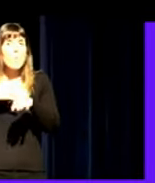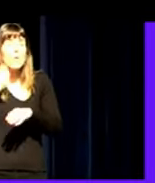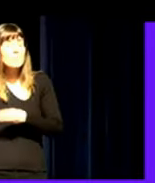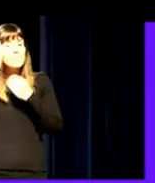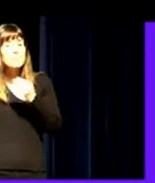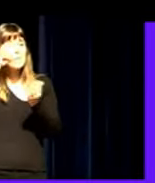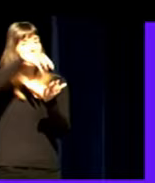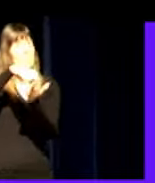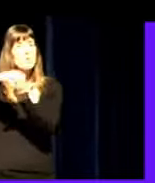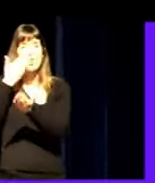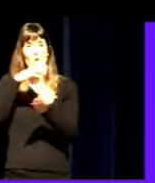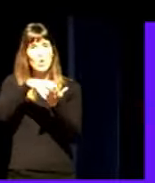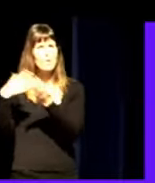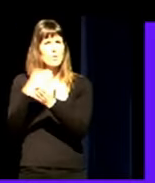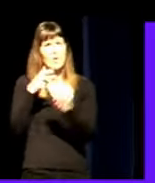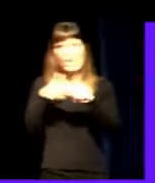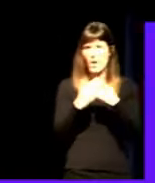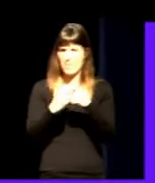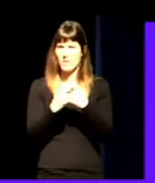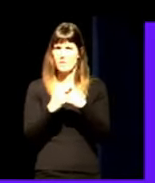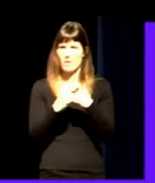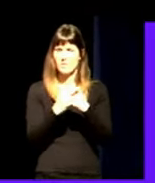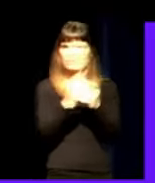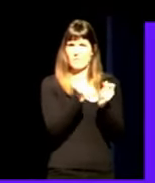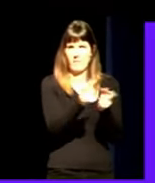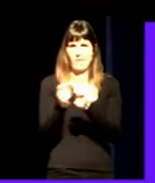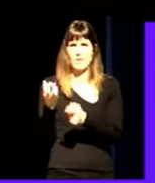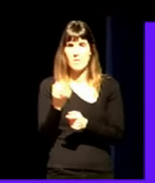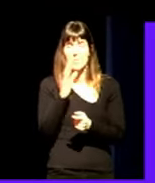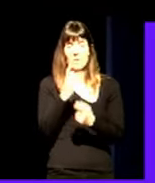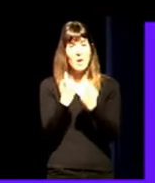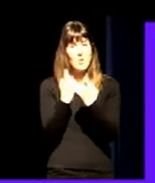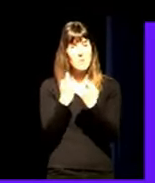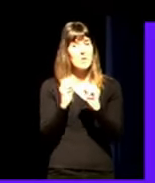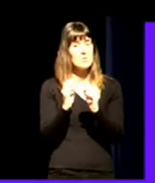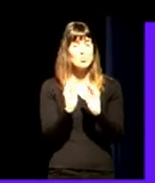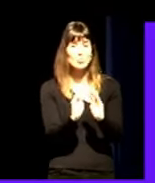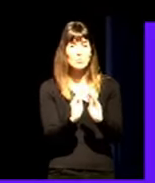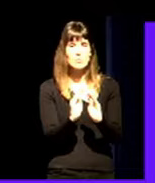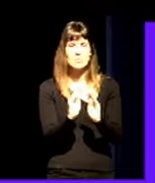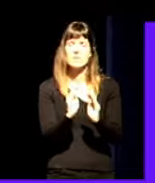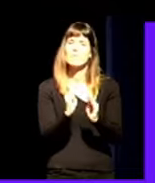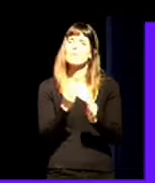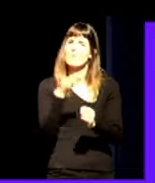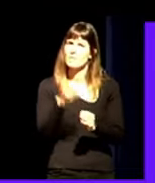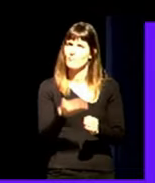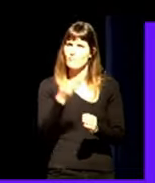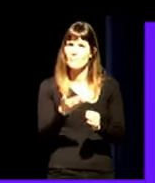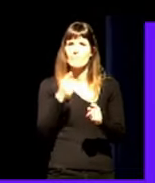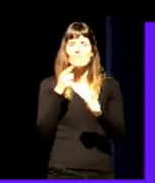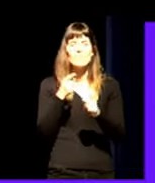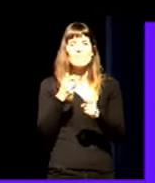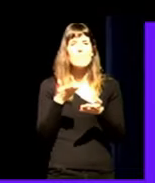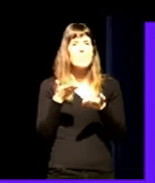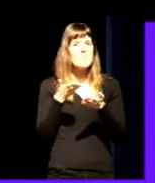deberían tener herramientas de este tipo entre su alumnado, porque el alumnado es un potente elemento de